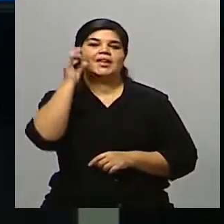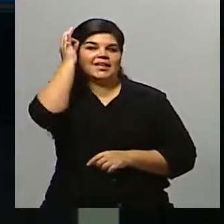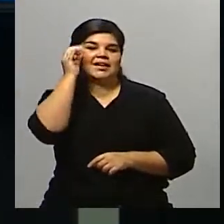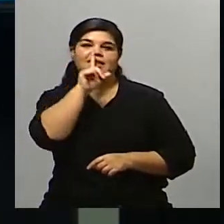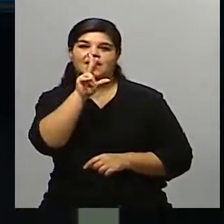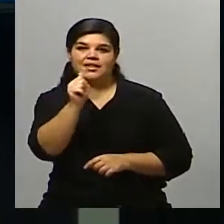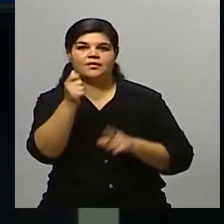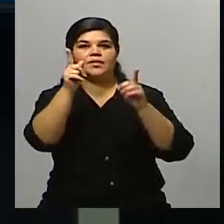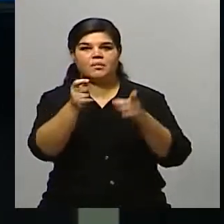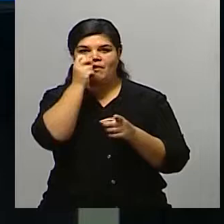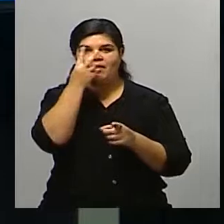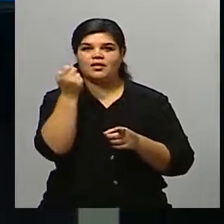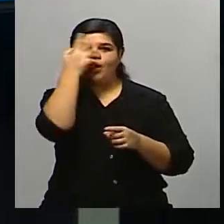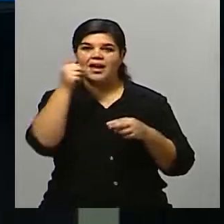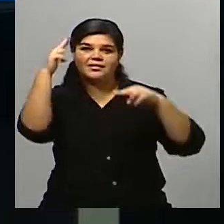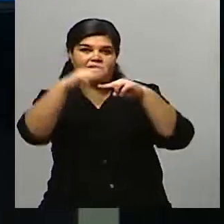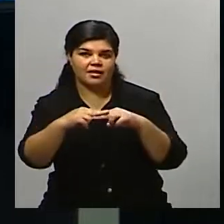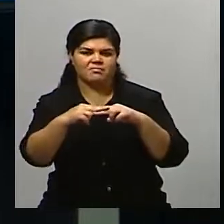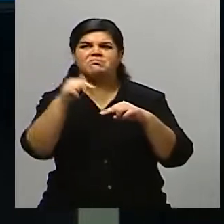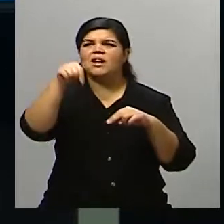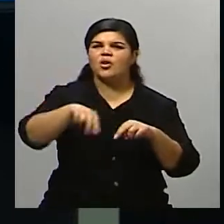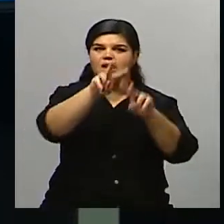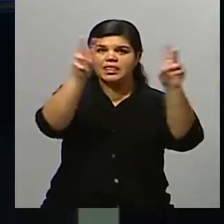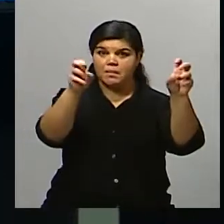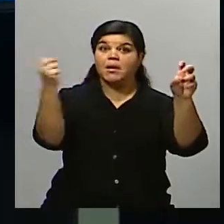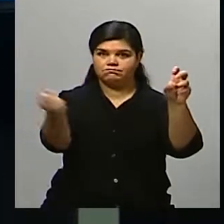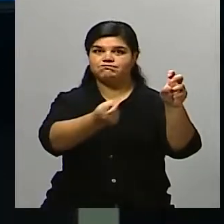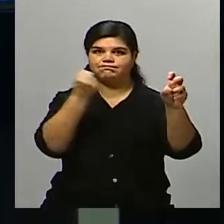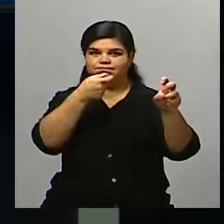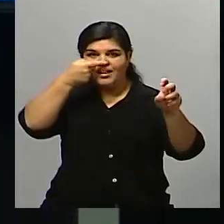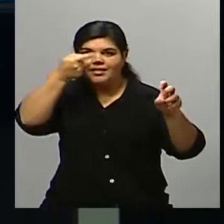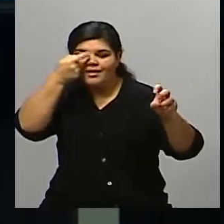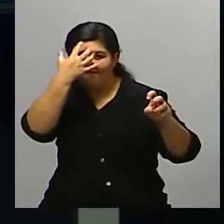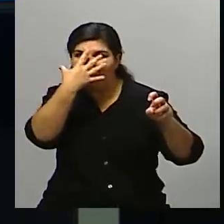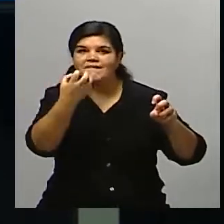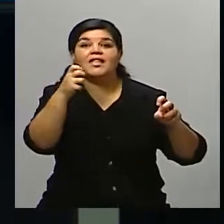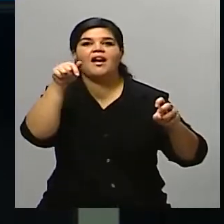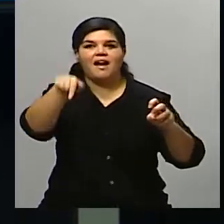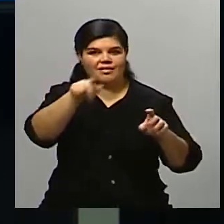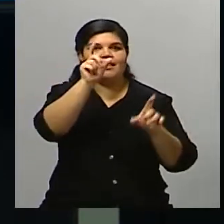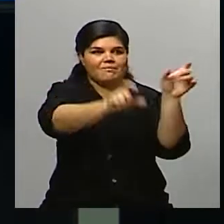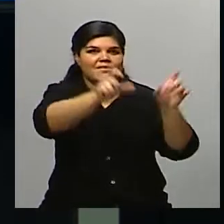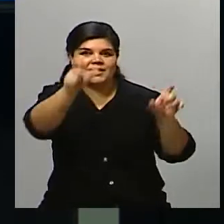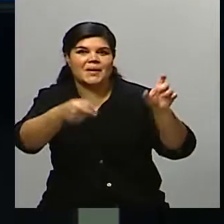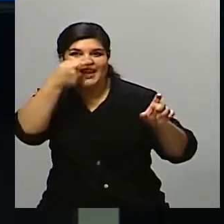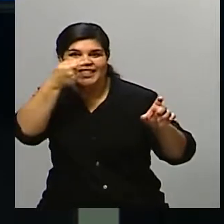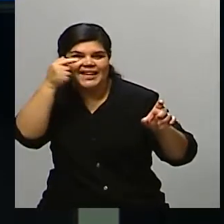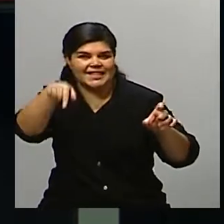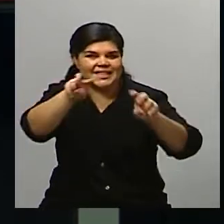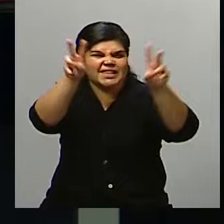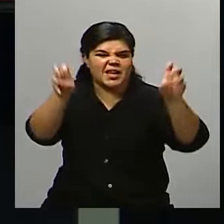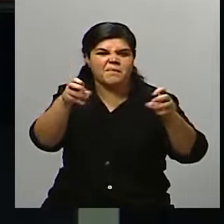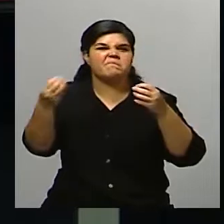de Supercanal HD, para hablar de temas que nos importan. Y este tema seguramente a más de uno le va a importar y a más de una también. Vamos a hablar de